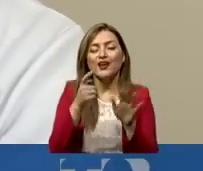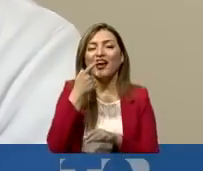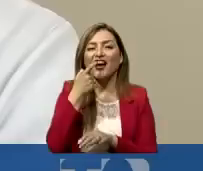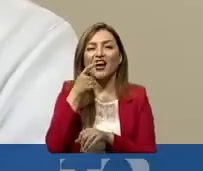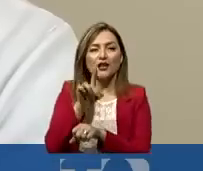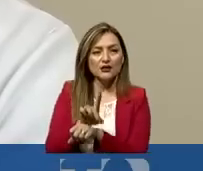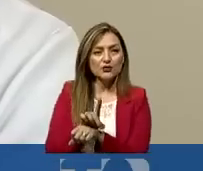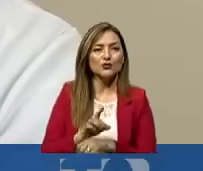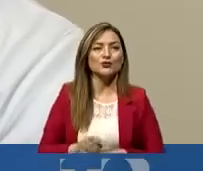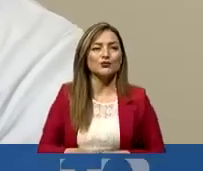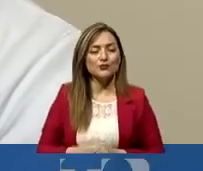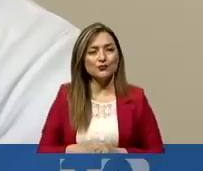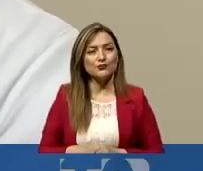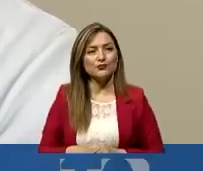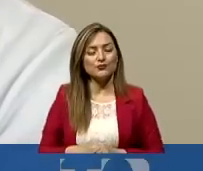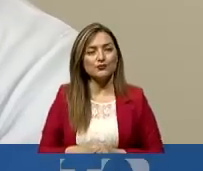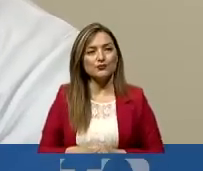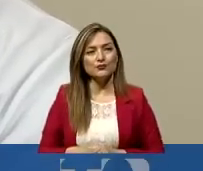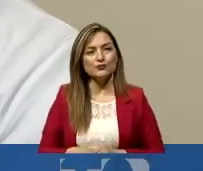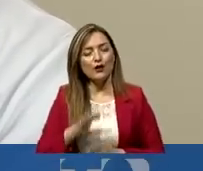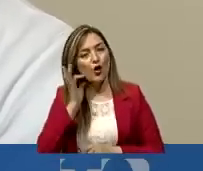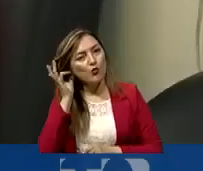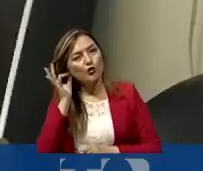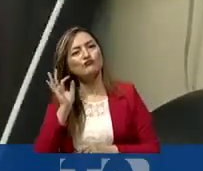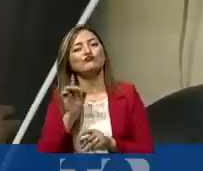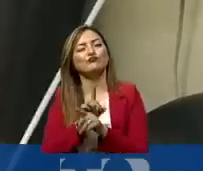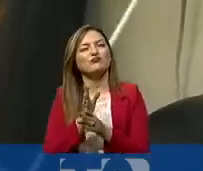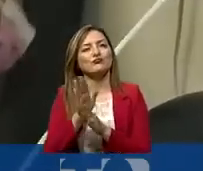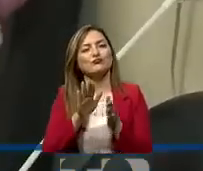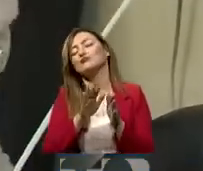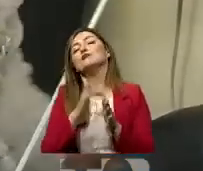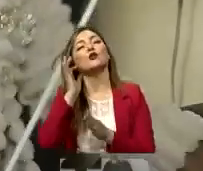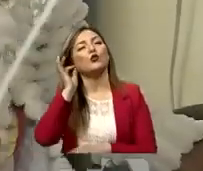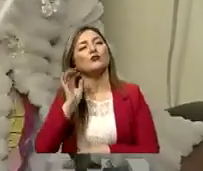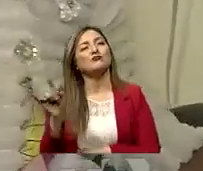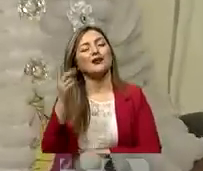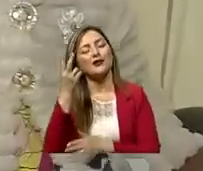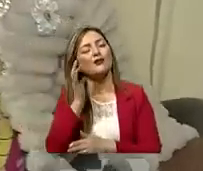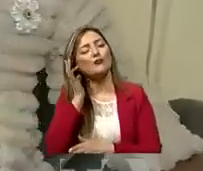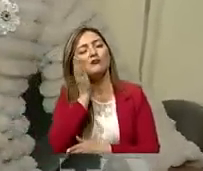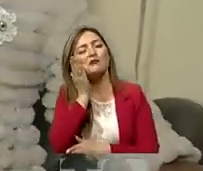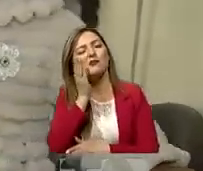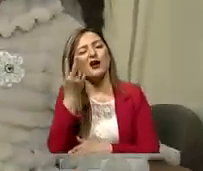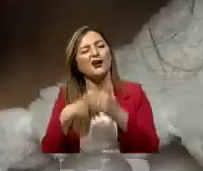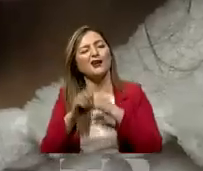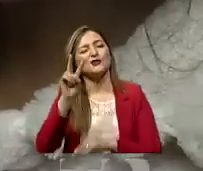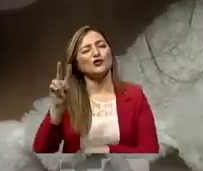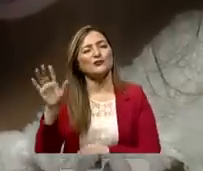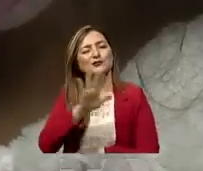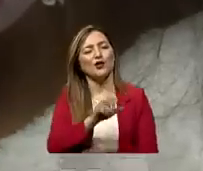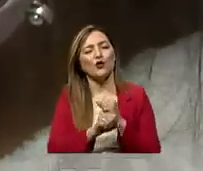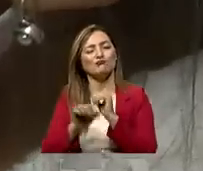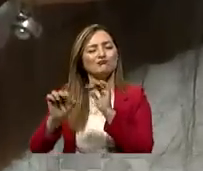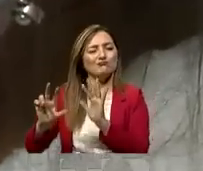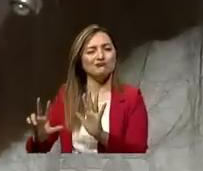y si son mujeres, ginecología. María Chávez es madre de 2 niñas de 5 y 8 años. Ella